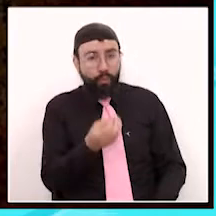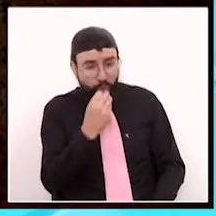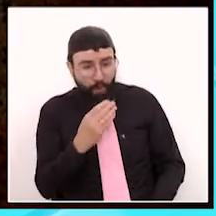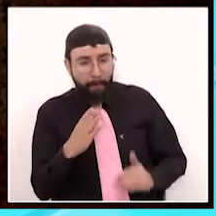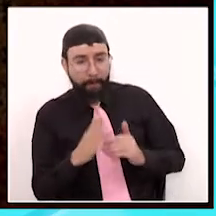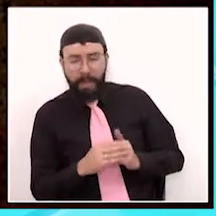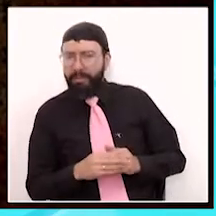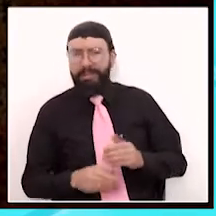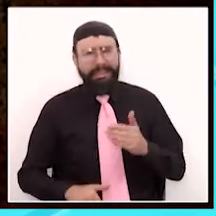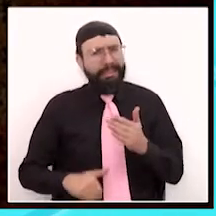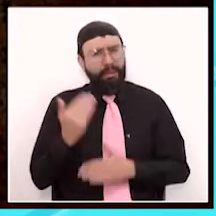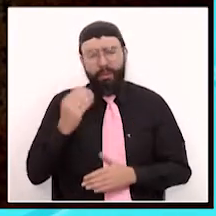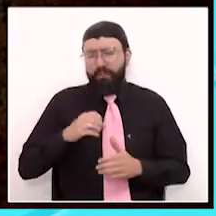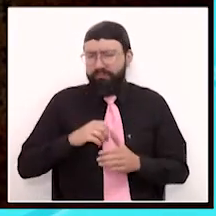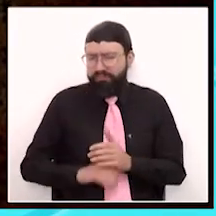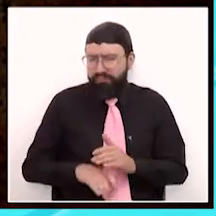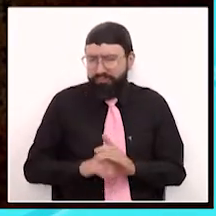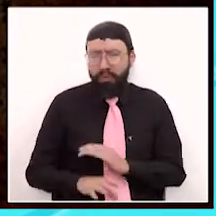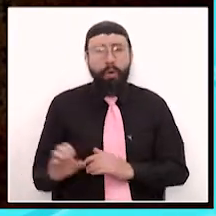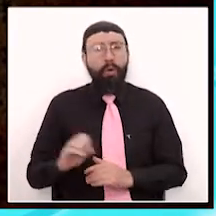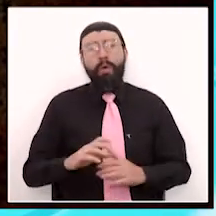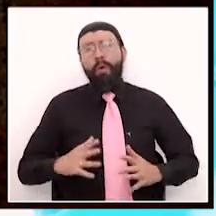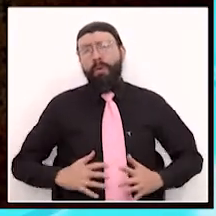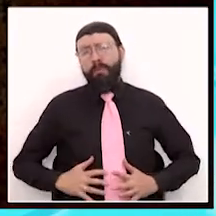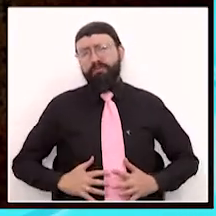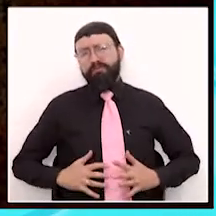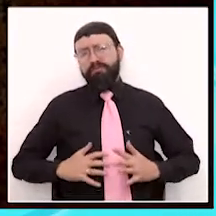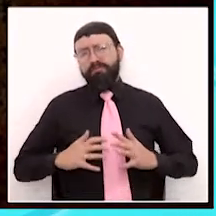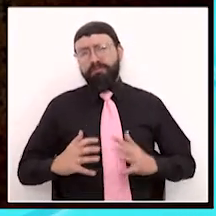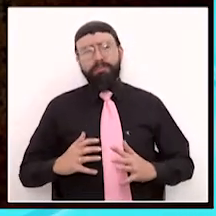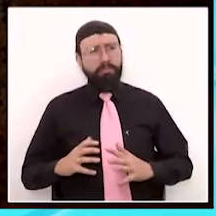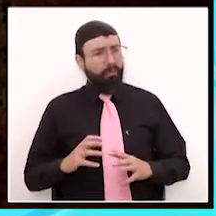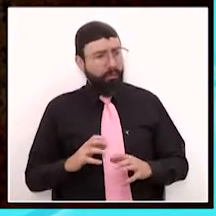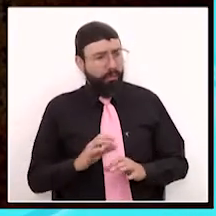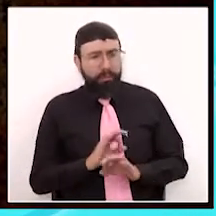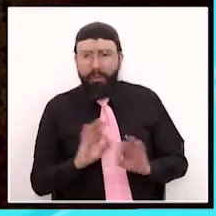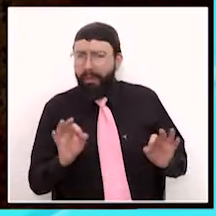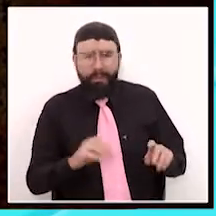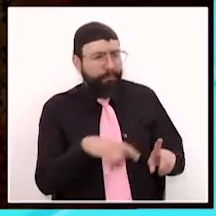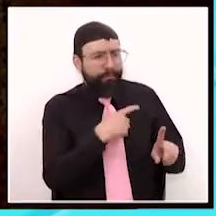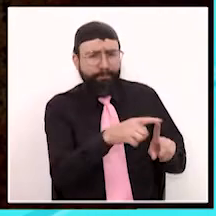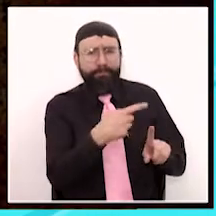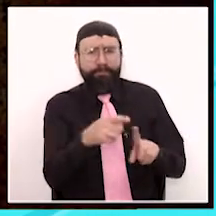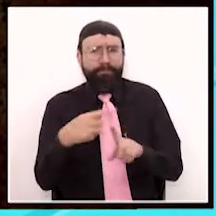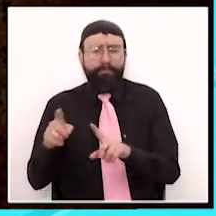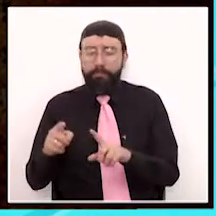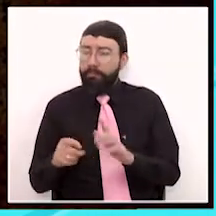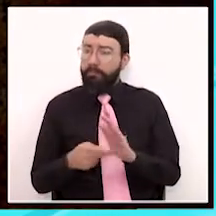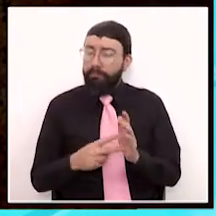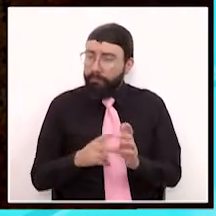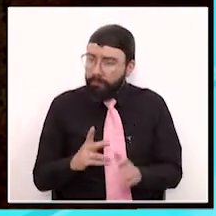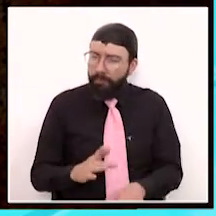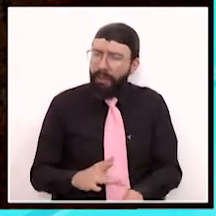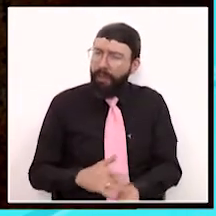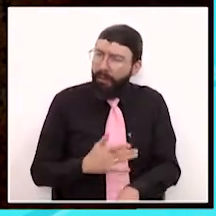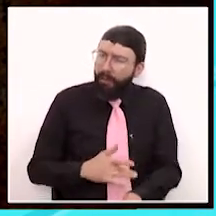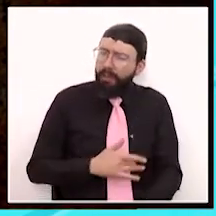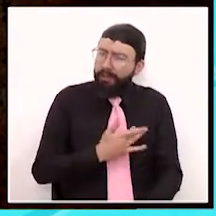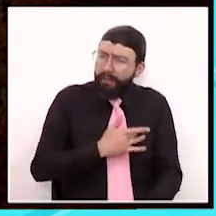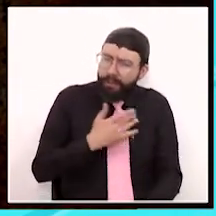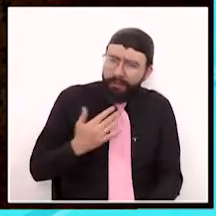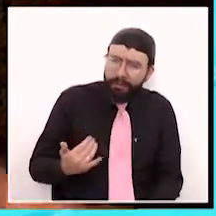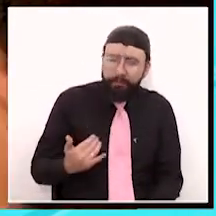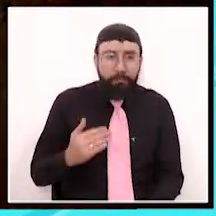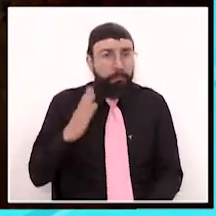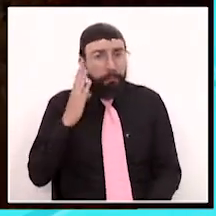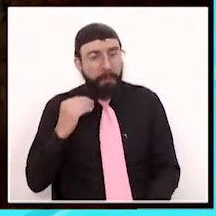crónicas o distensión abdominal después de comer alimentos con gluten, sino que la sensibilidad al gluten se puede